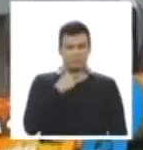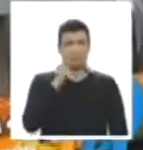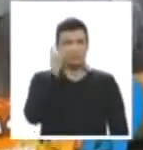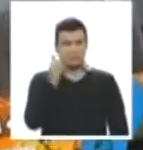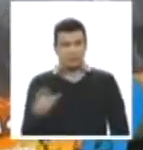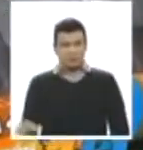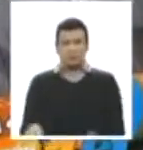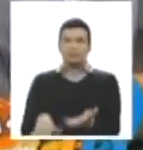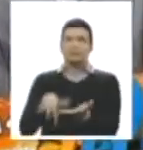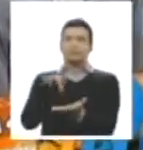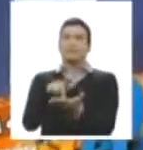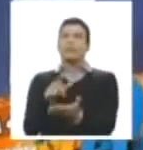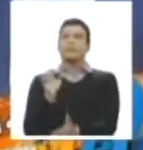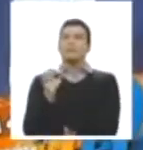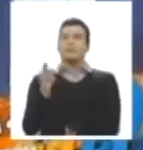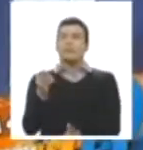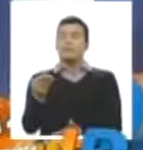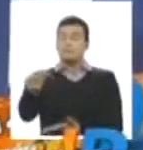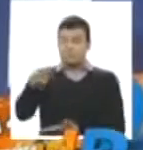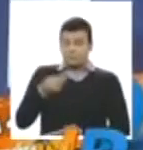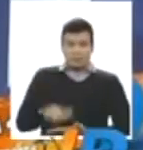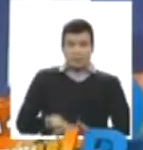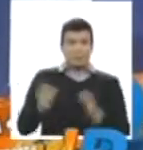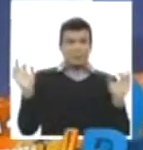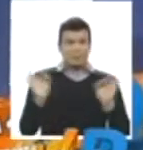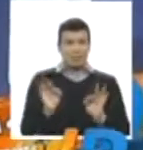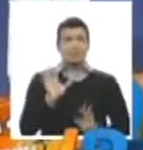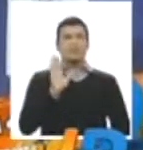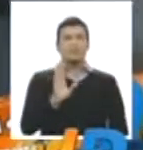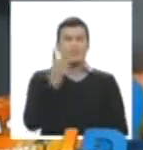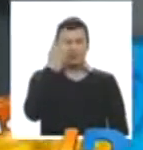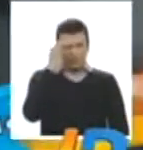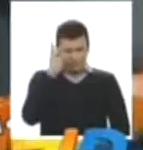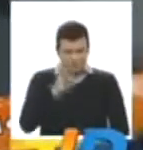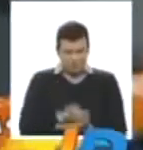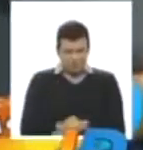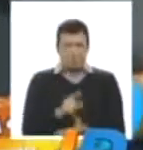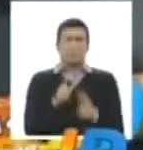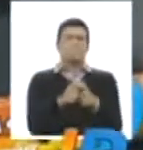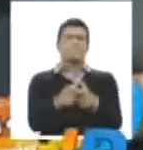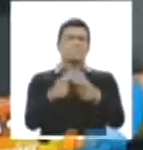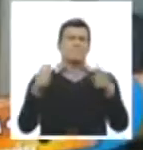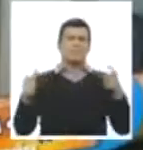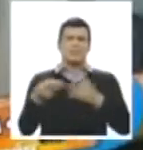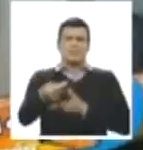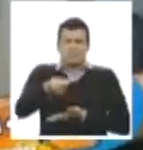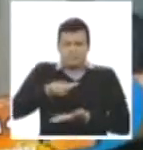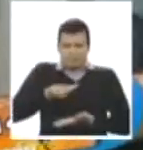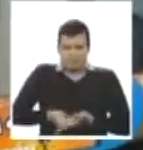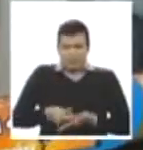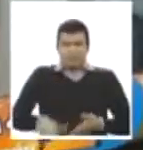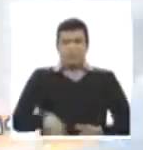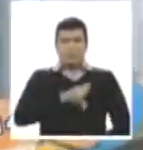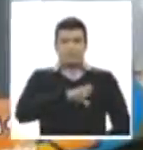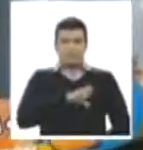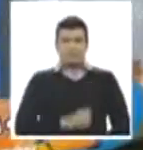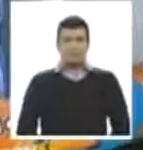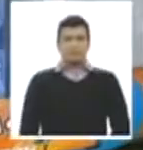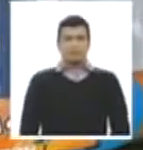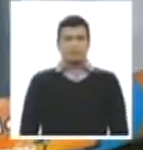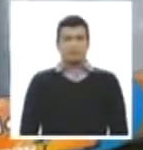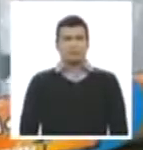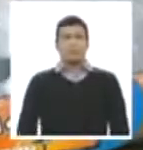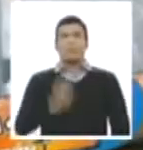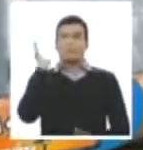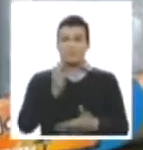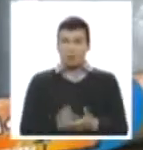no pudieron efectuar retiros en efectivo por una supuesta falla que presentaban hoy muchos de los cajeros automáticos de la ciudad. Ataque